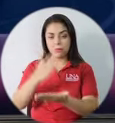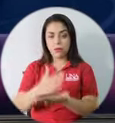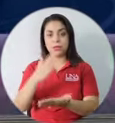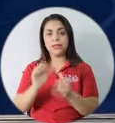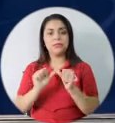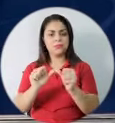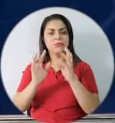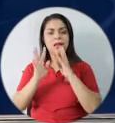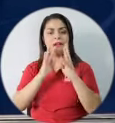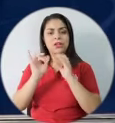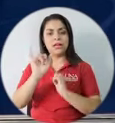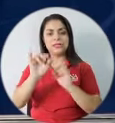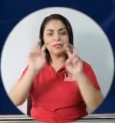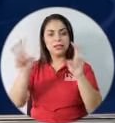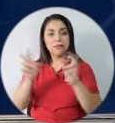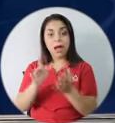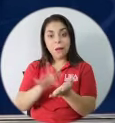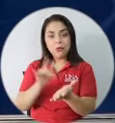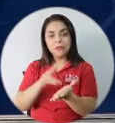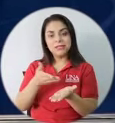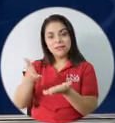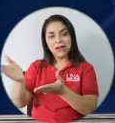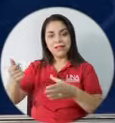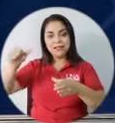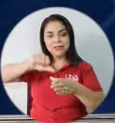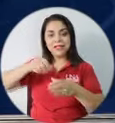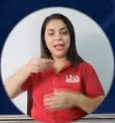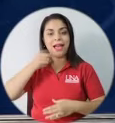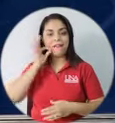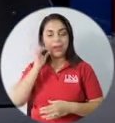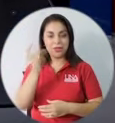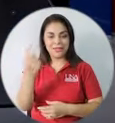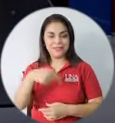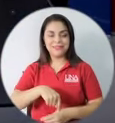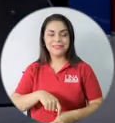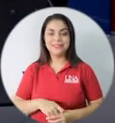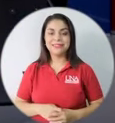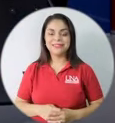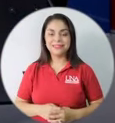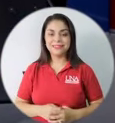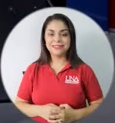seguir hablando sobre este tema y aproveche y se sirve una tacita de café que ya regresamos.